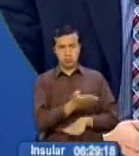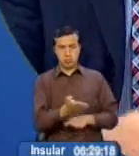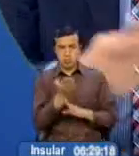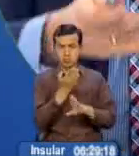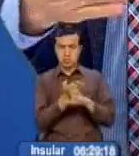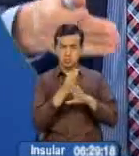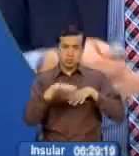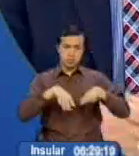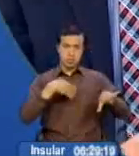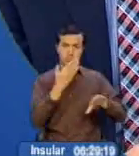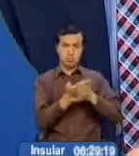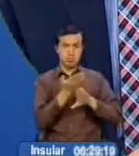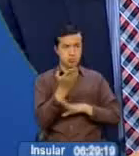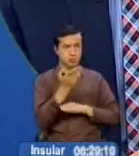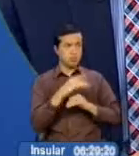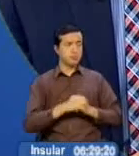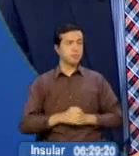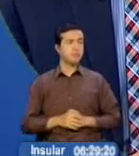ser proactivo y presentar propuestas?